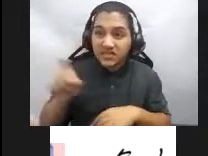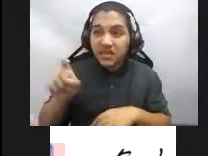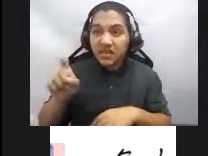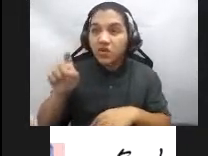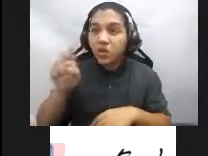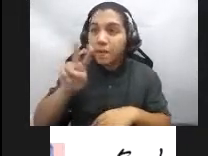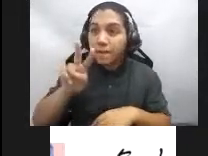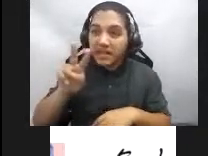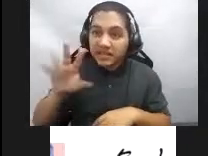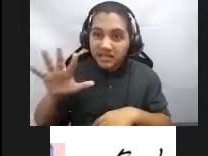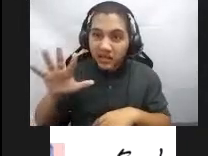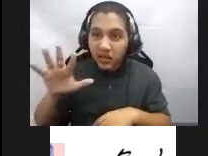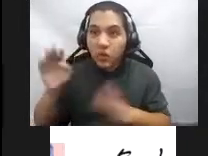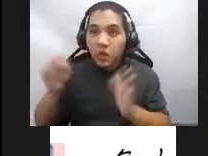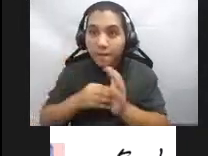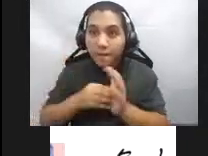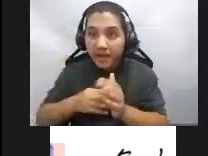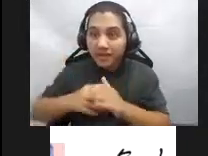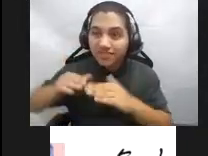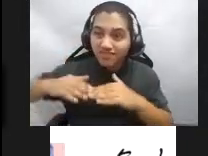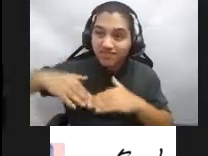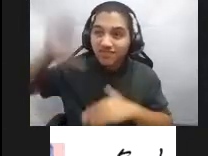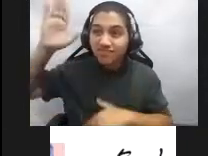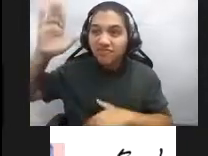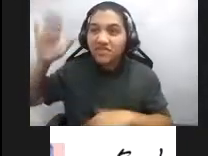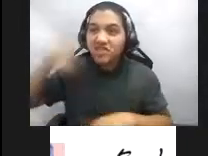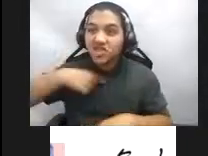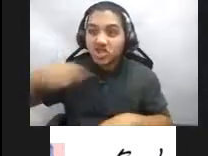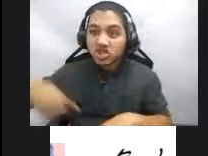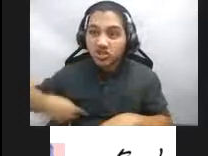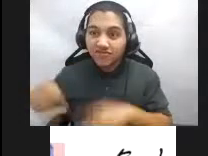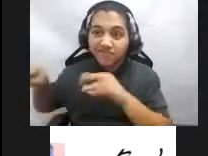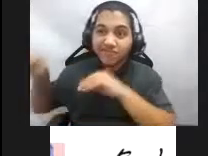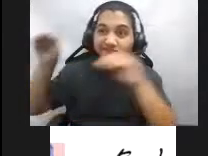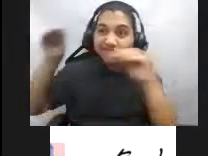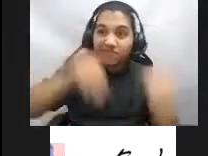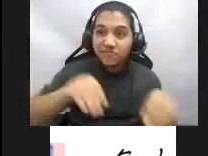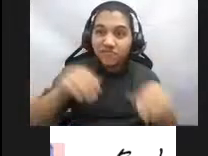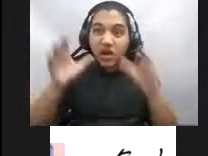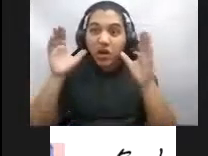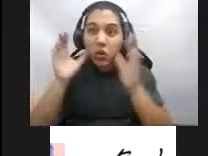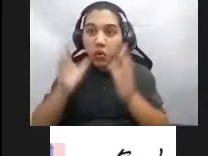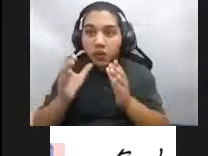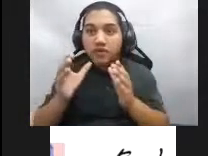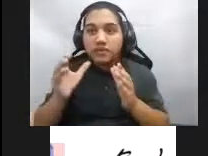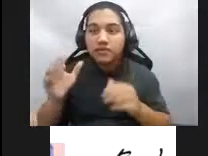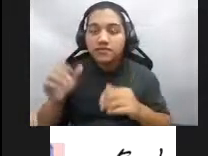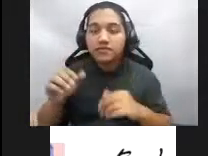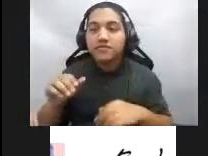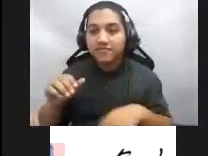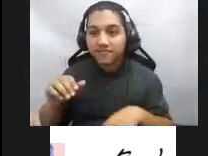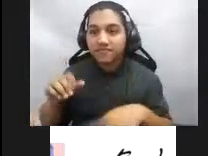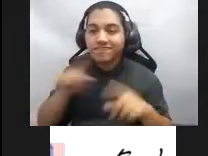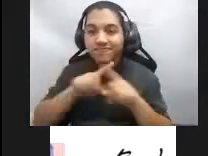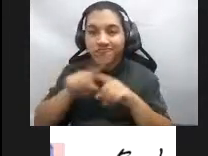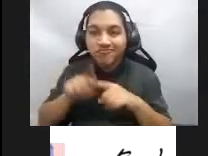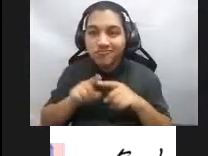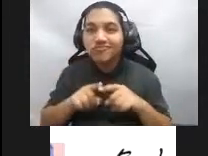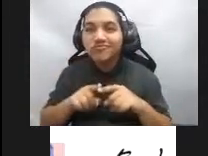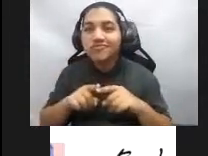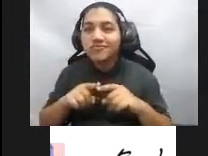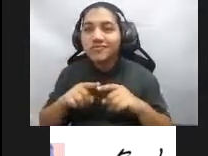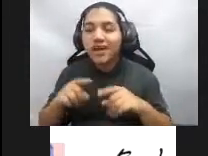125,000 de estos trabajadores chinos. En el caso solamente de Cuba. Llegaron a distintos ingenios